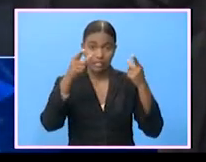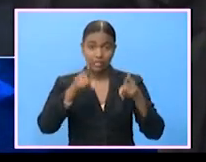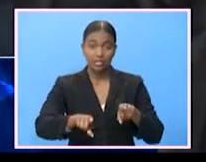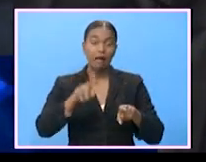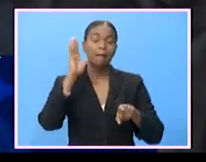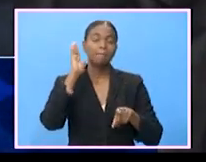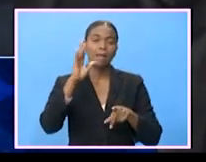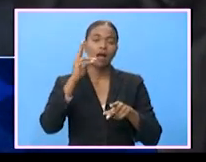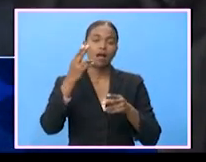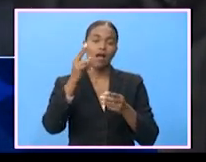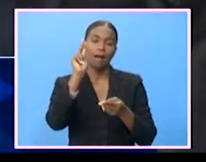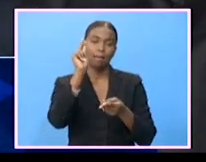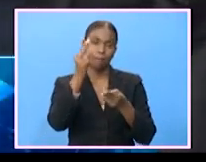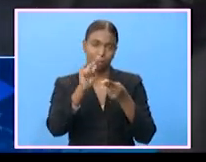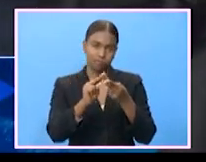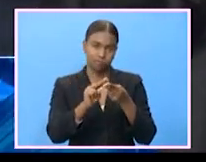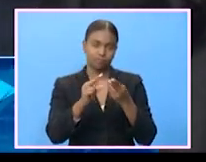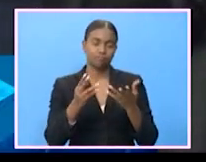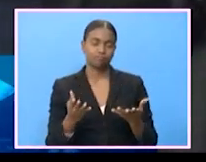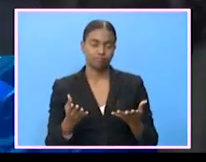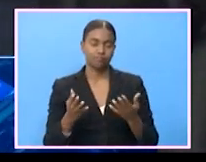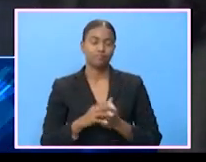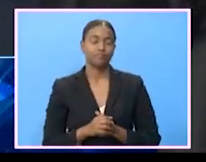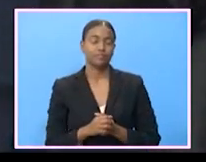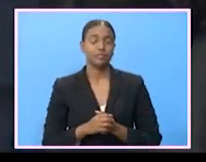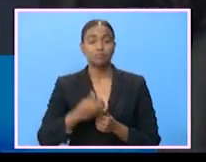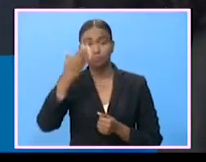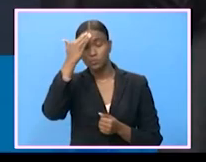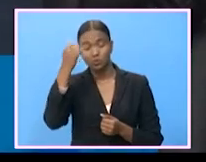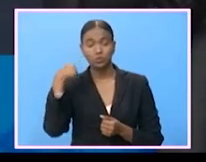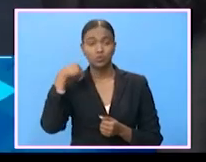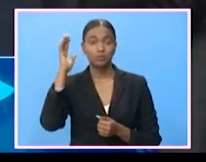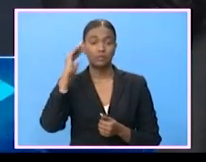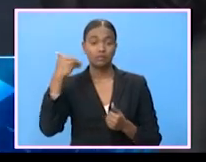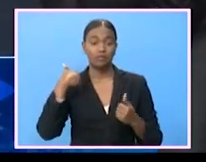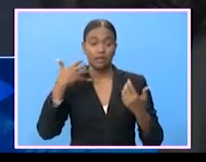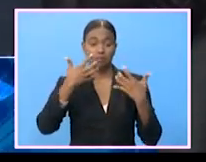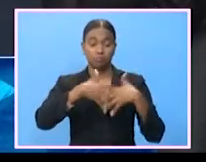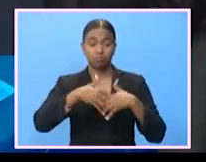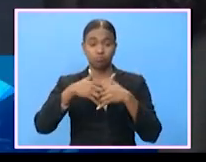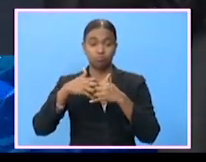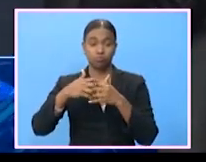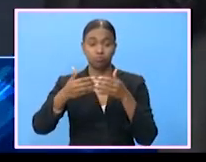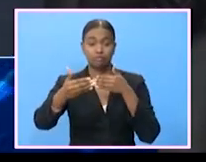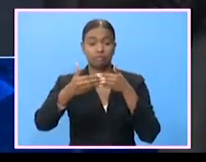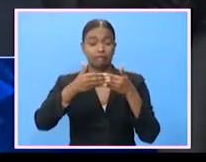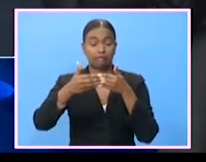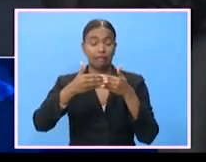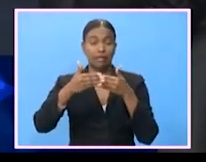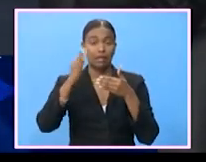bastante reducido. Porque vamos a tener una producción muy cercana